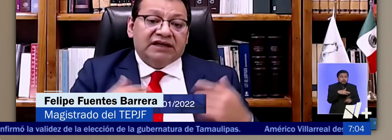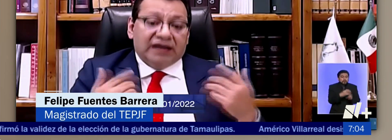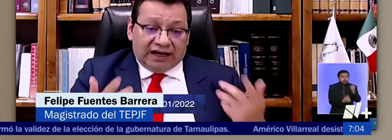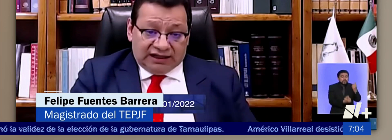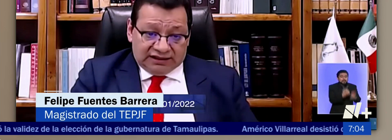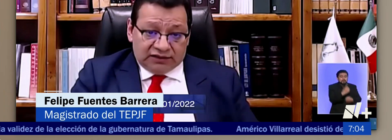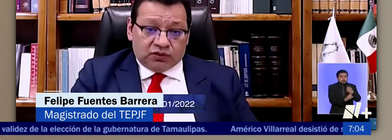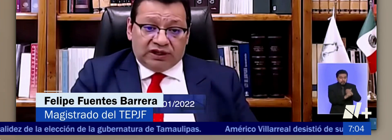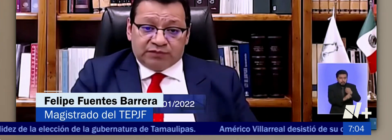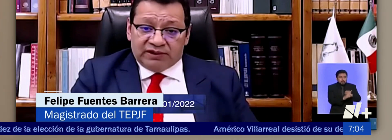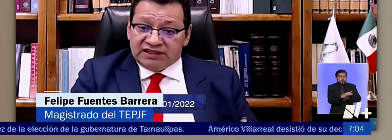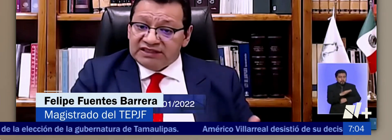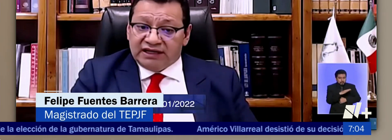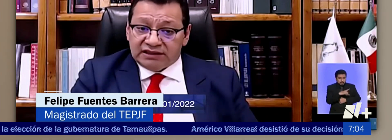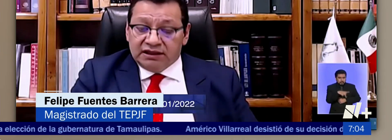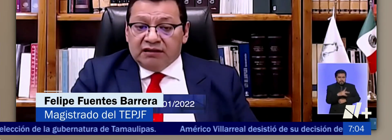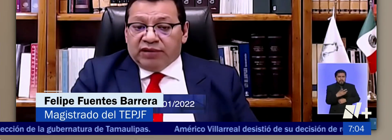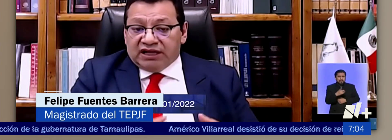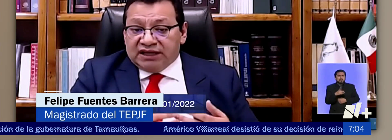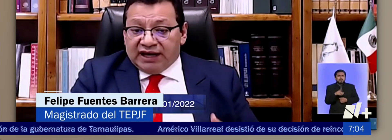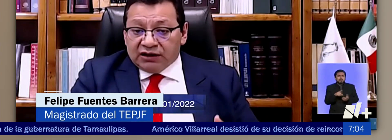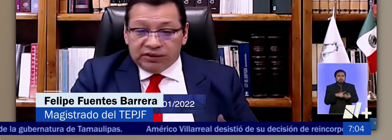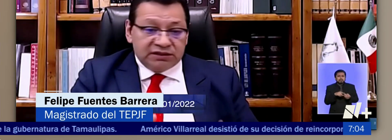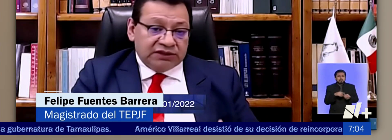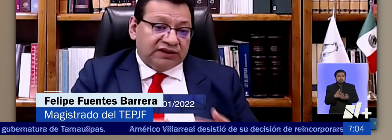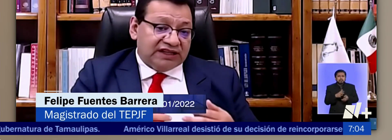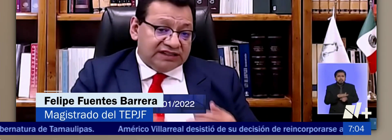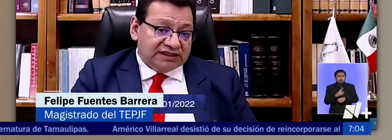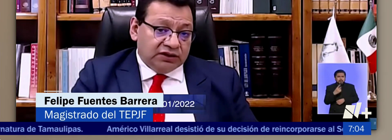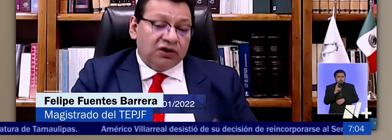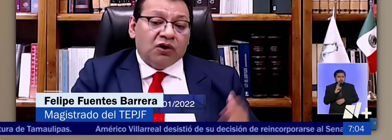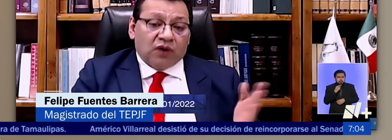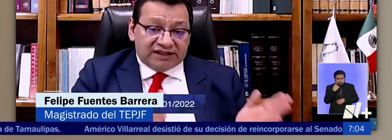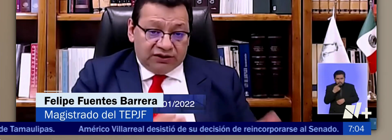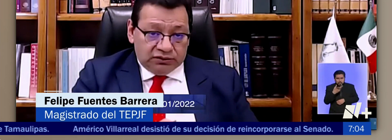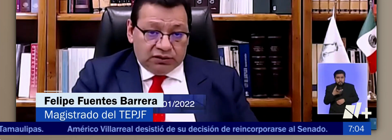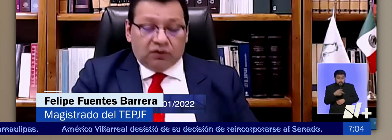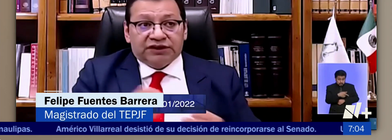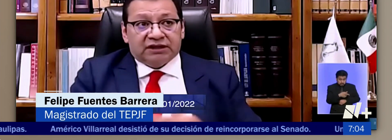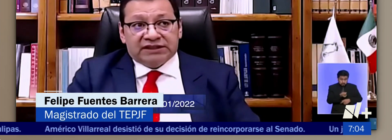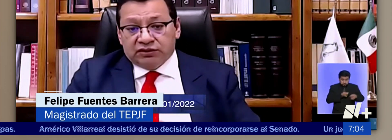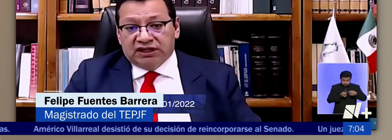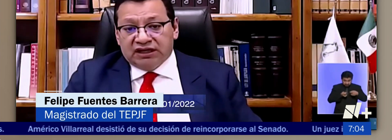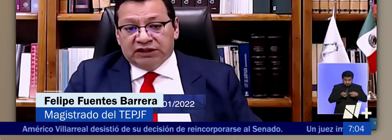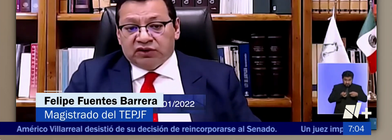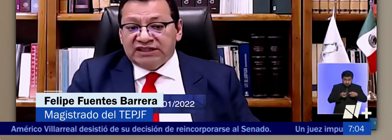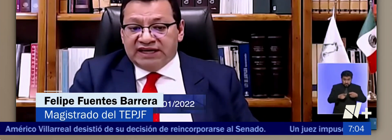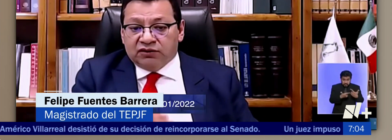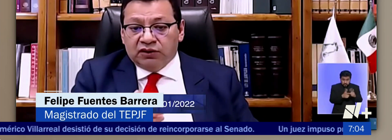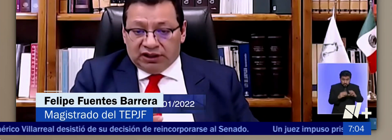particulares acreditados con las pruebas indiciarias para llegar al convencimiento de que existió coacción o intervención del